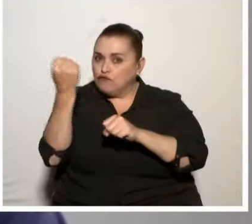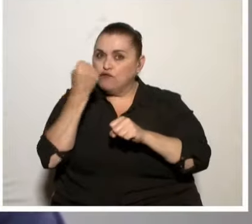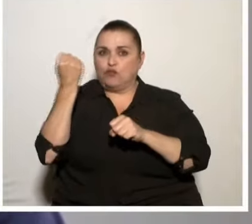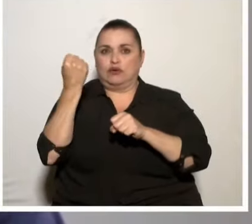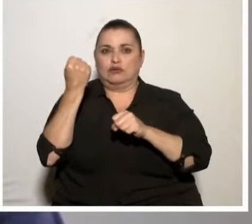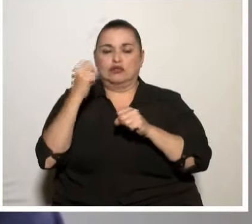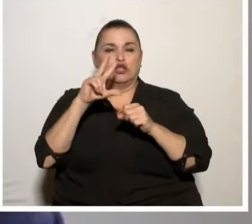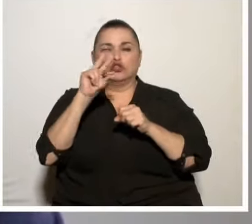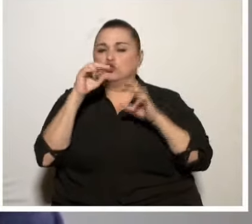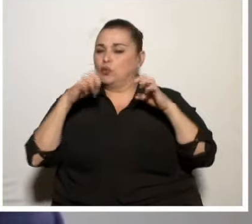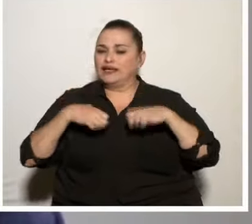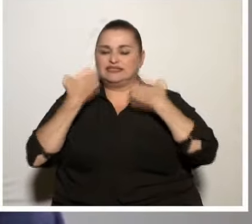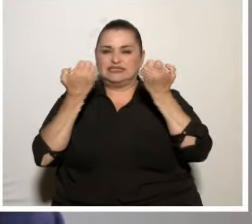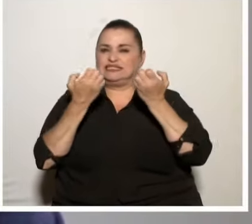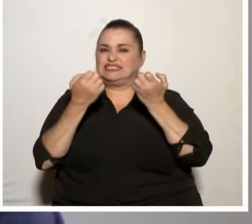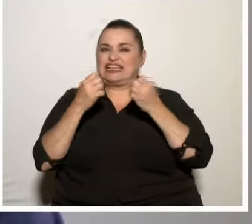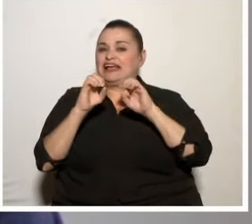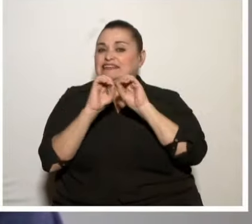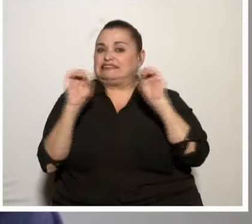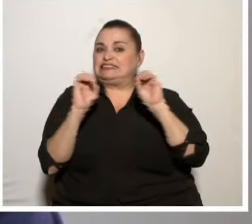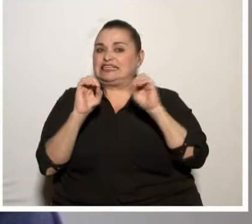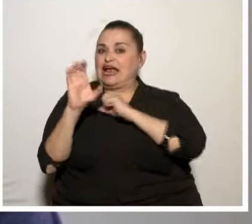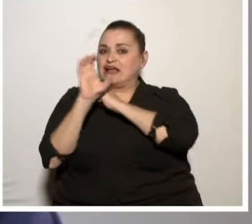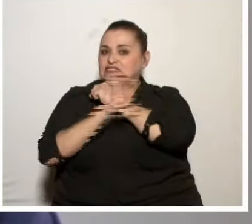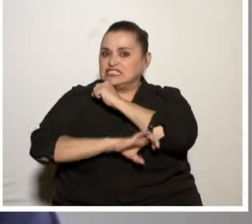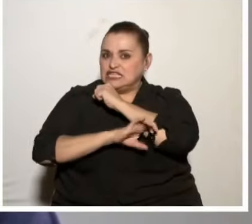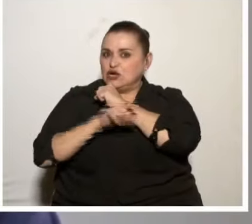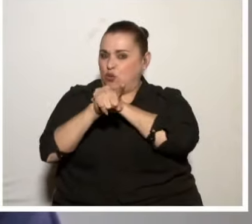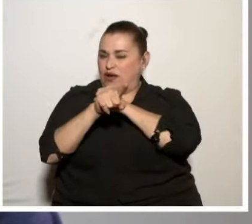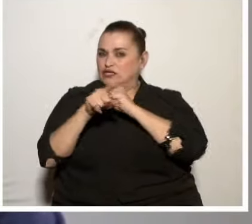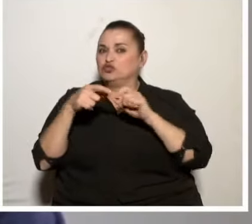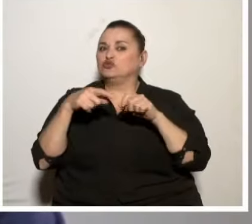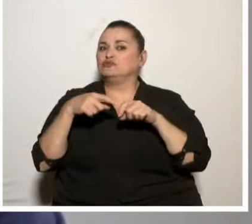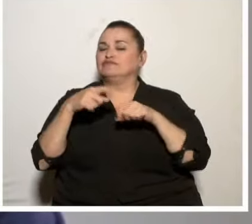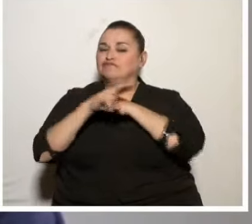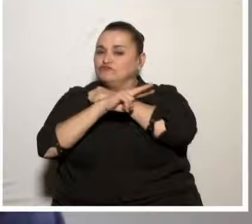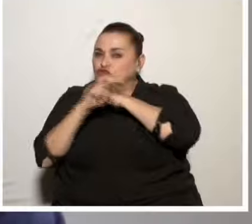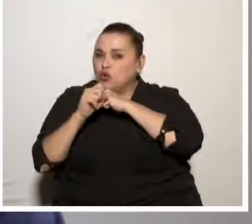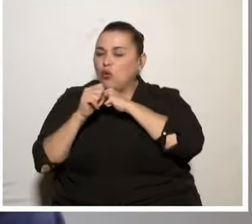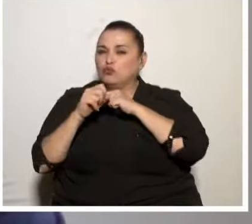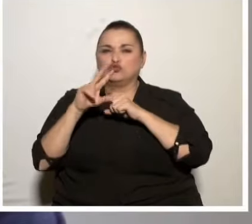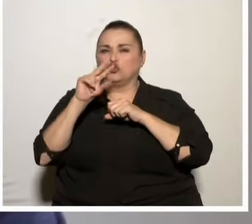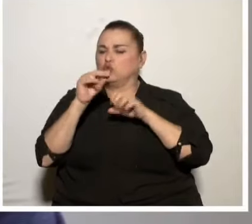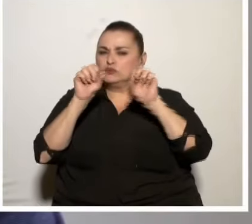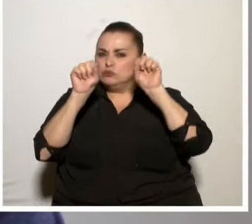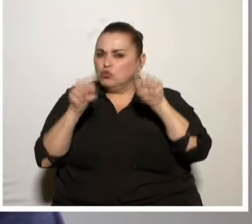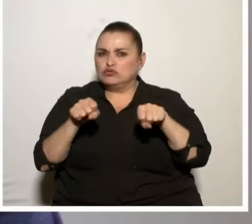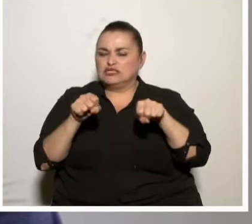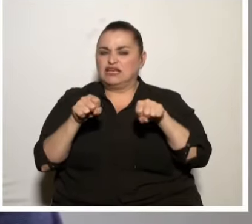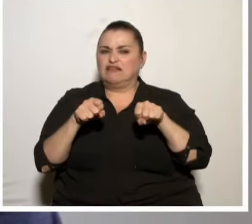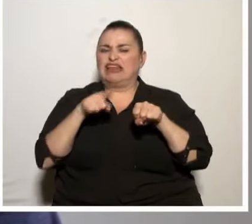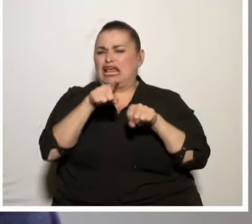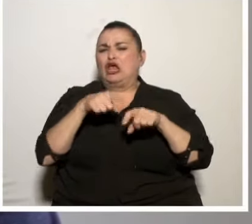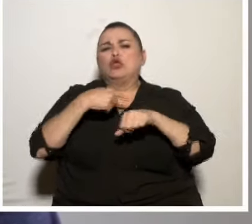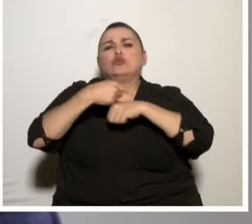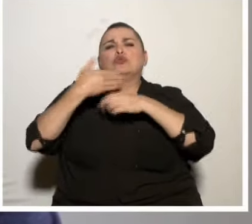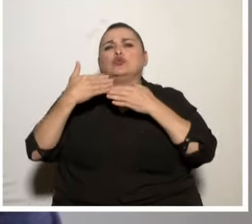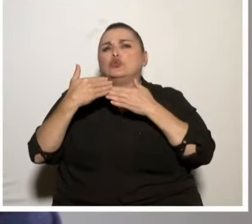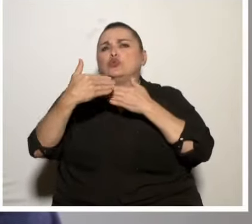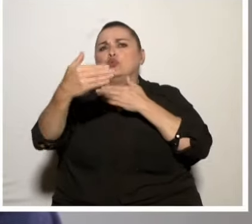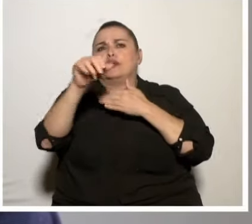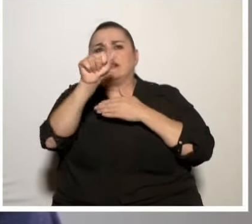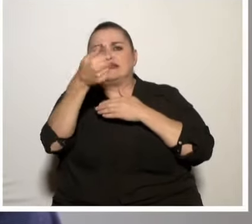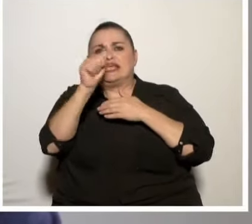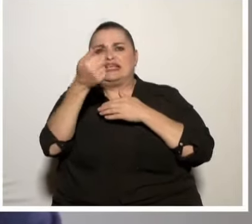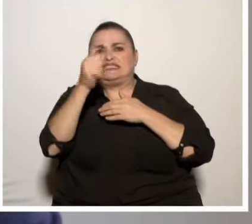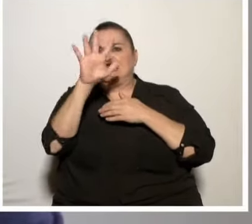fuerte para que no exista la impunidad en esta comisión de delitos. No es posible que haya casos que duren hasta 10, 15 años y no